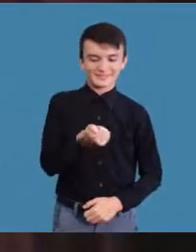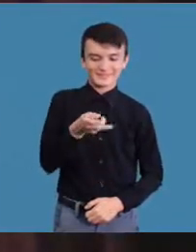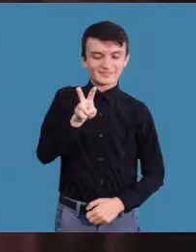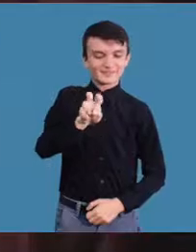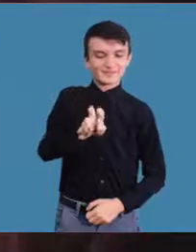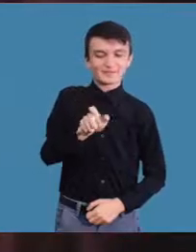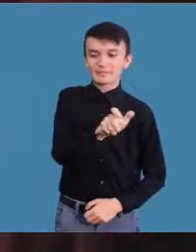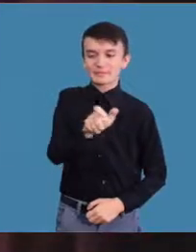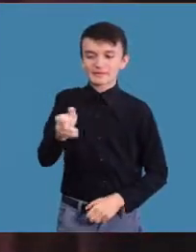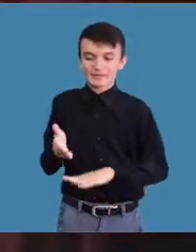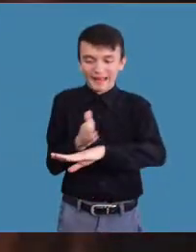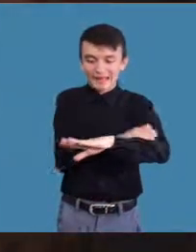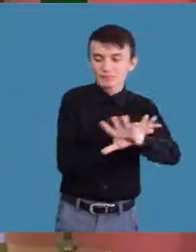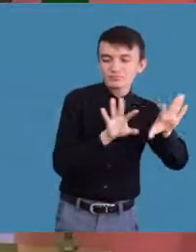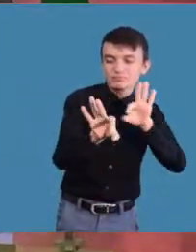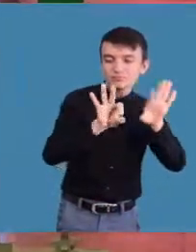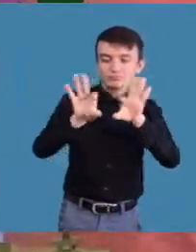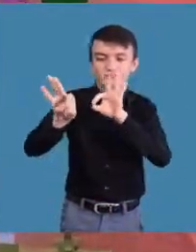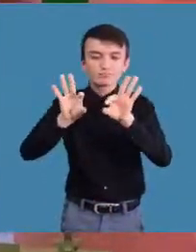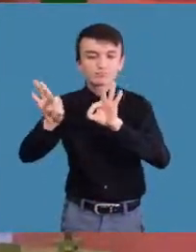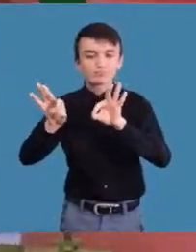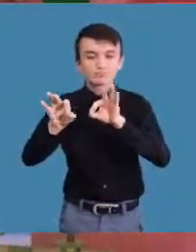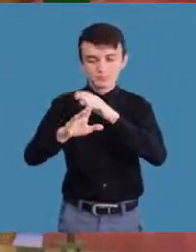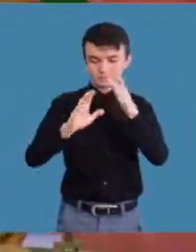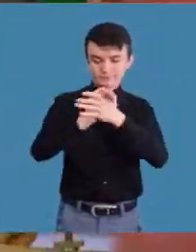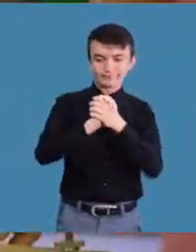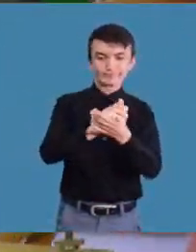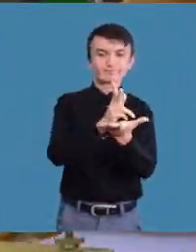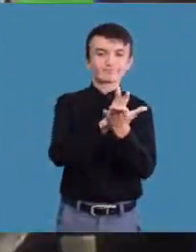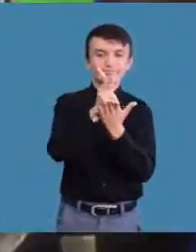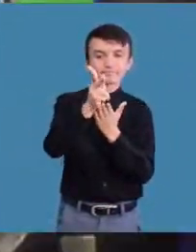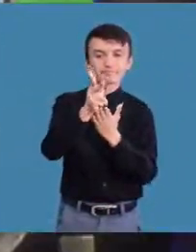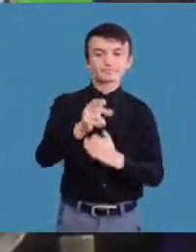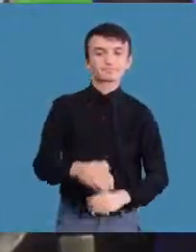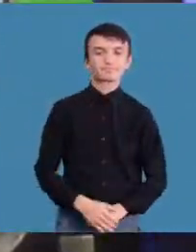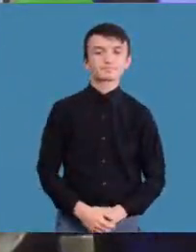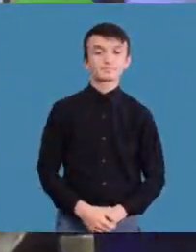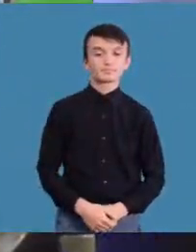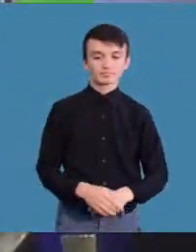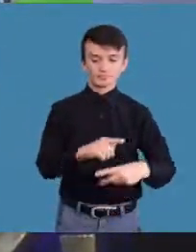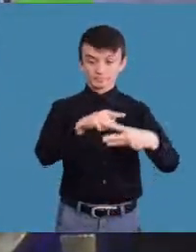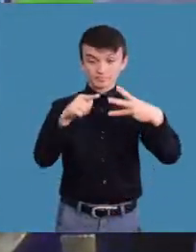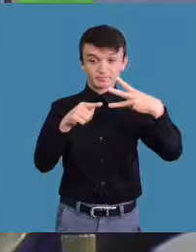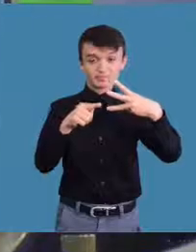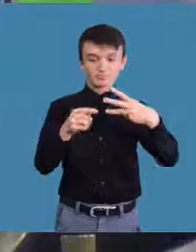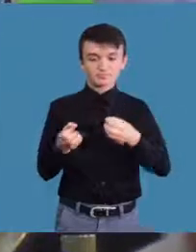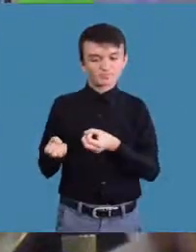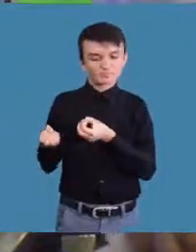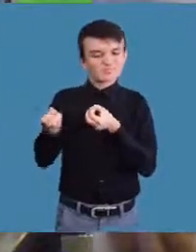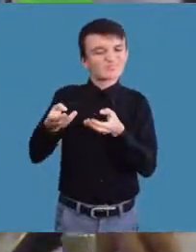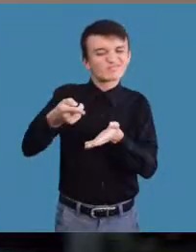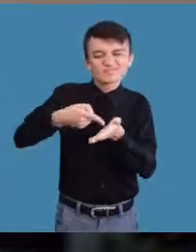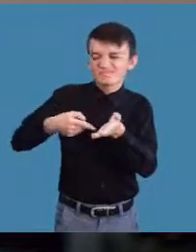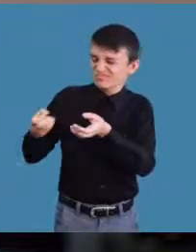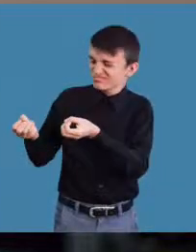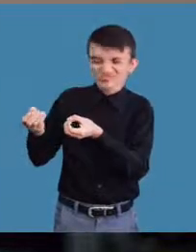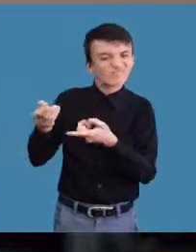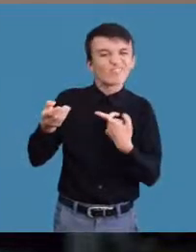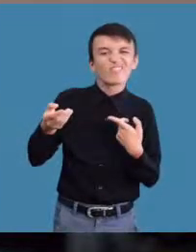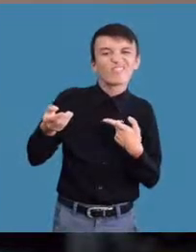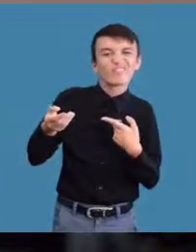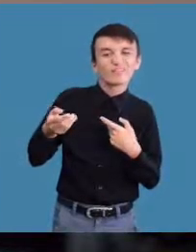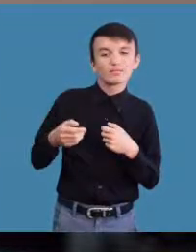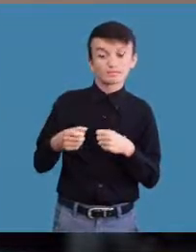los 18 preseleccionados a Amigo Fiel. En este evento se entrega una